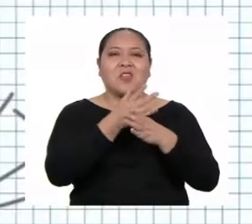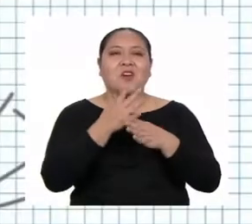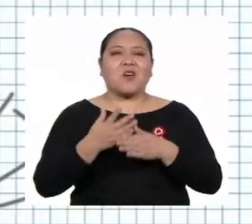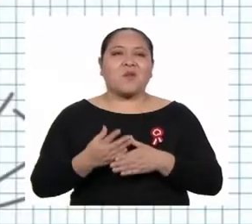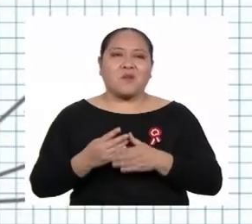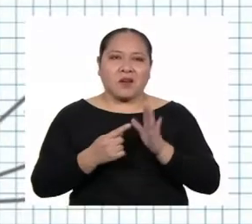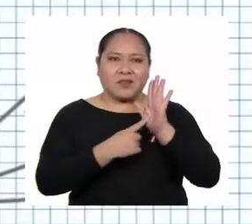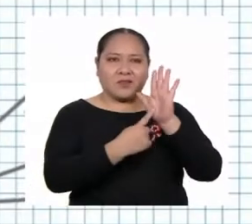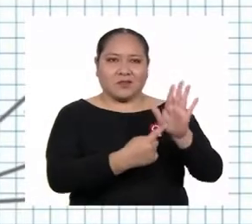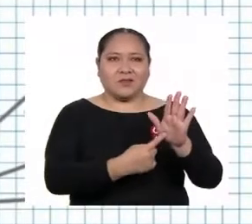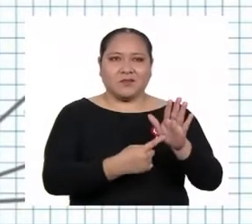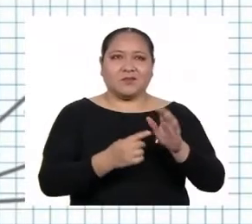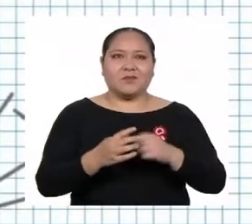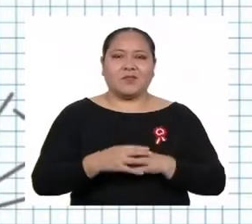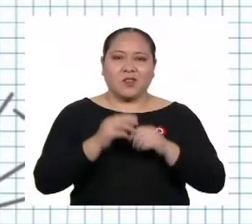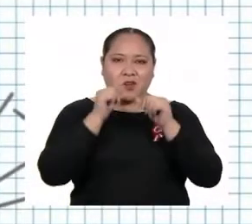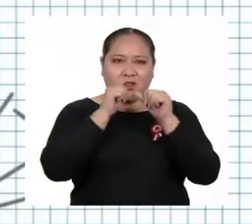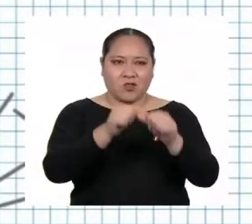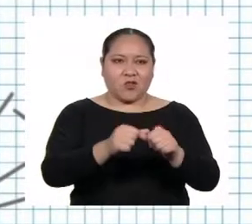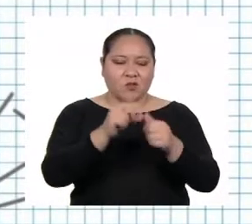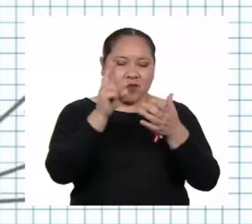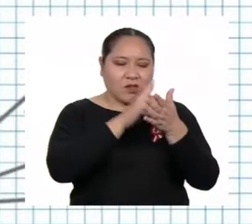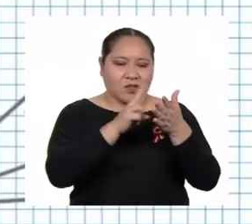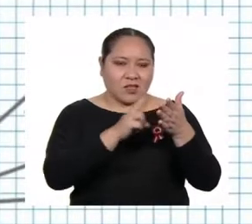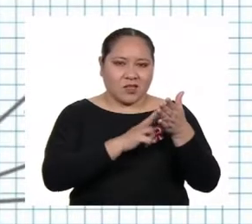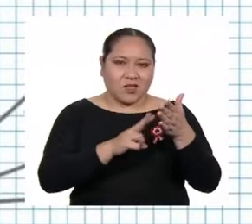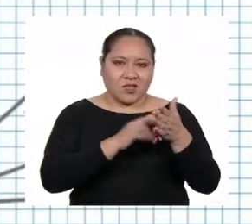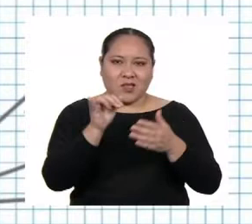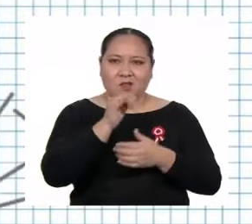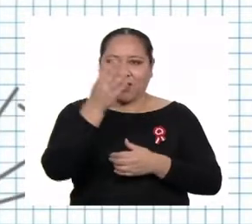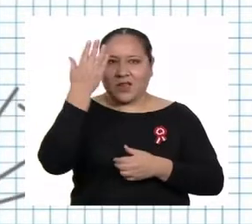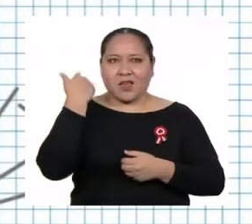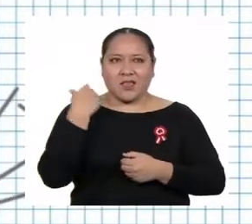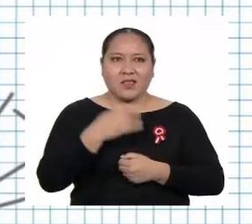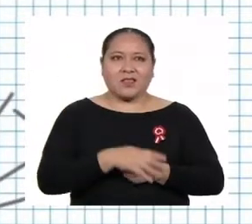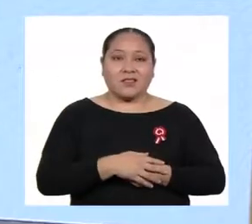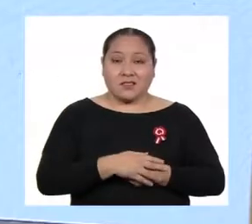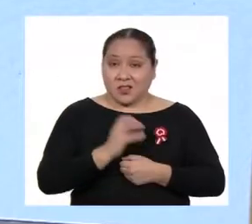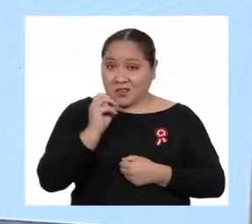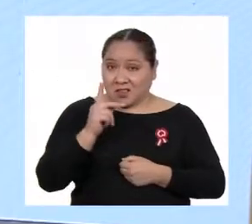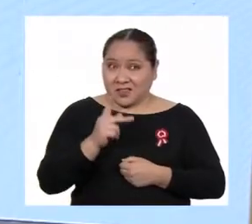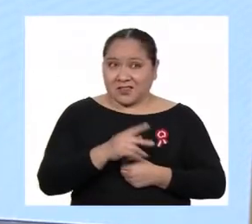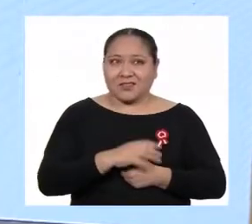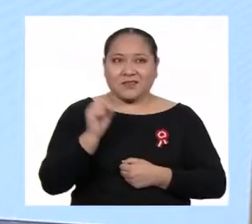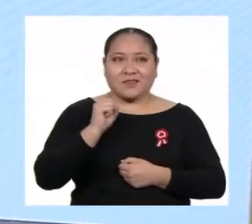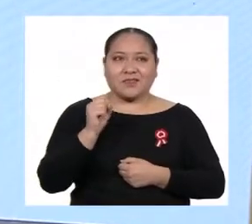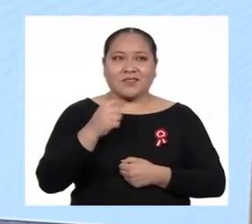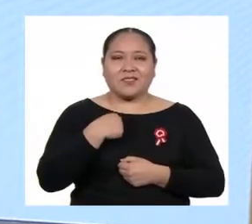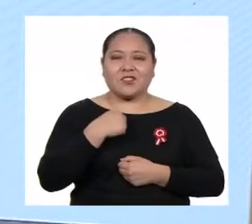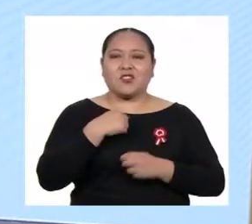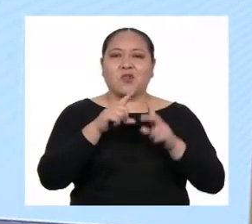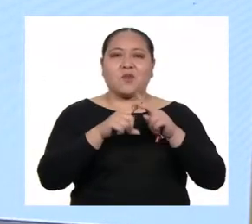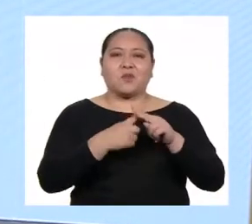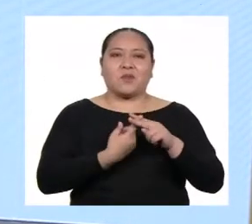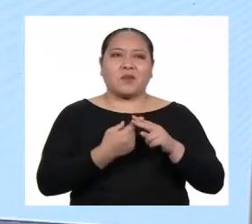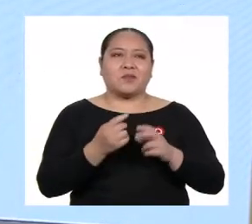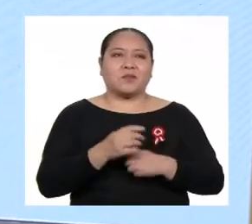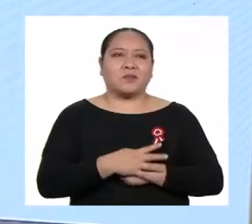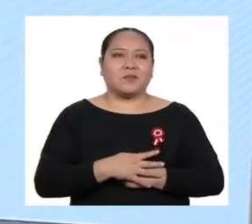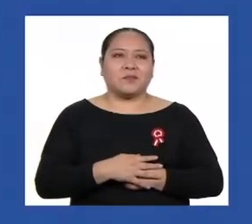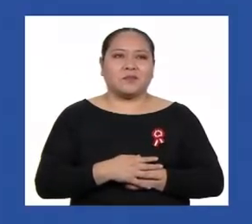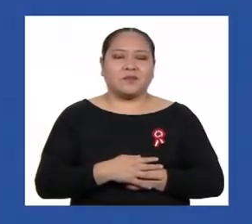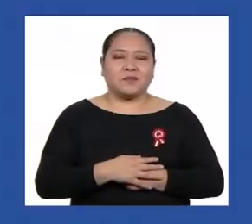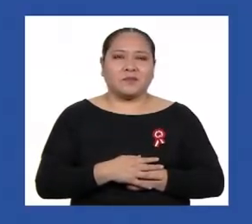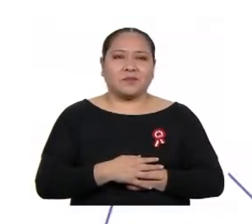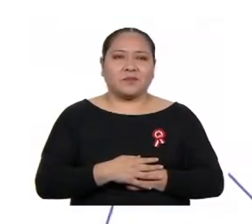texto en la pantalla y seguimos leyendo como hace un rato, ¿sí? Ya, ahora empiezo yo con la lectura.